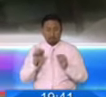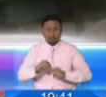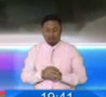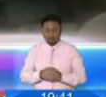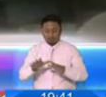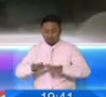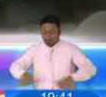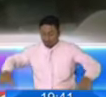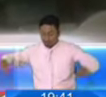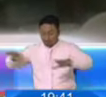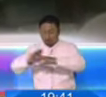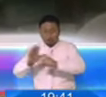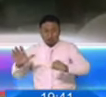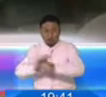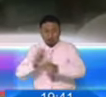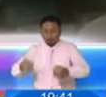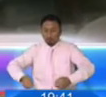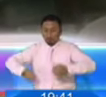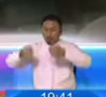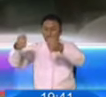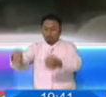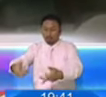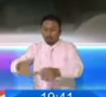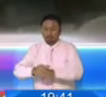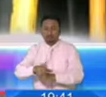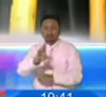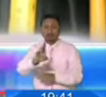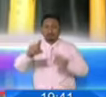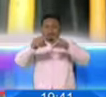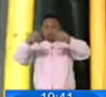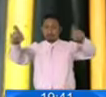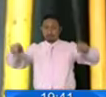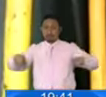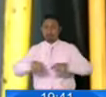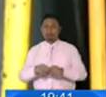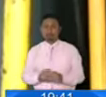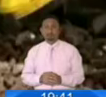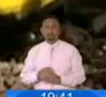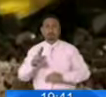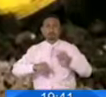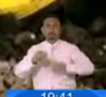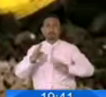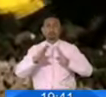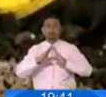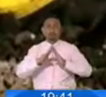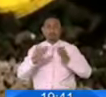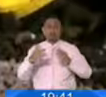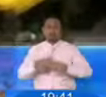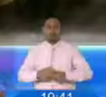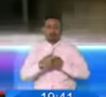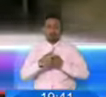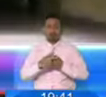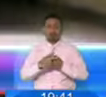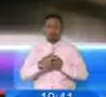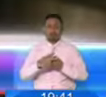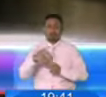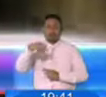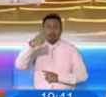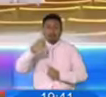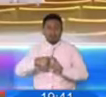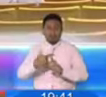entregar el cuerpo completo de esta propiedad. Son 7 hectáreas. La construcción de viviendas en el predio arrancará a finales de este